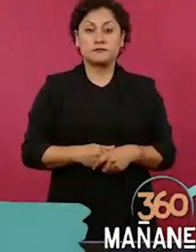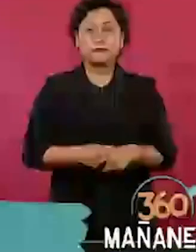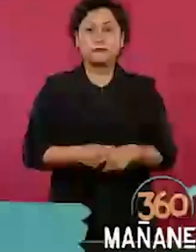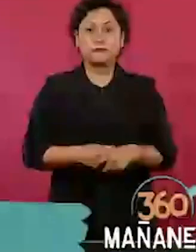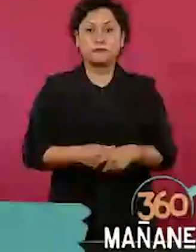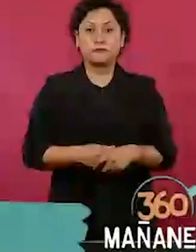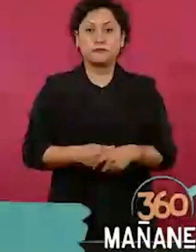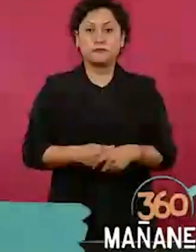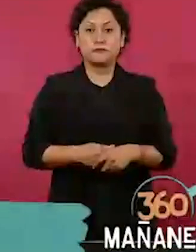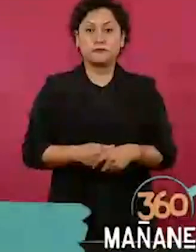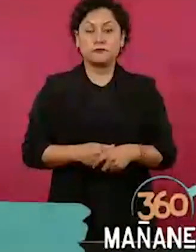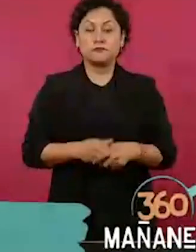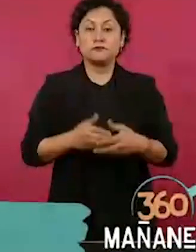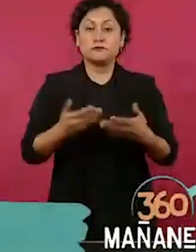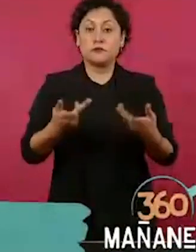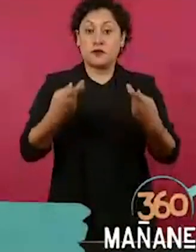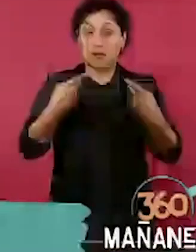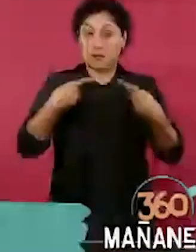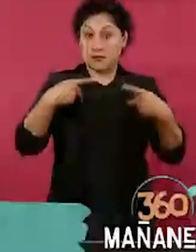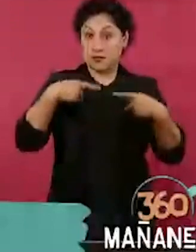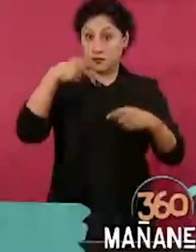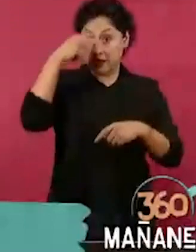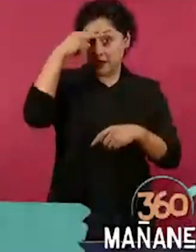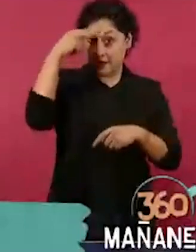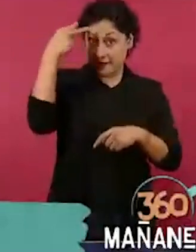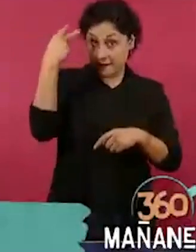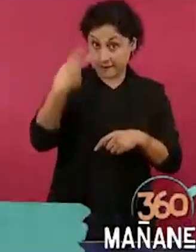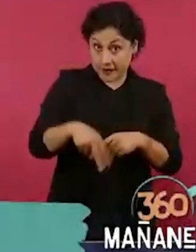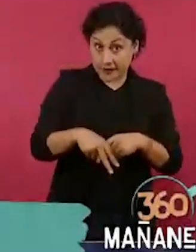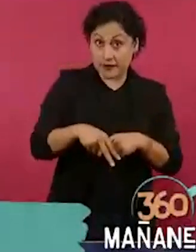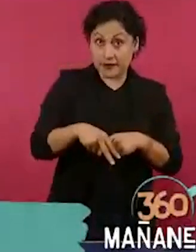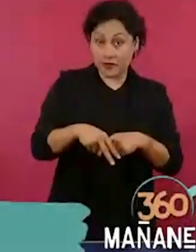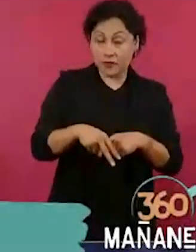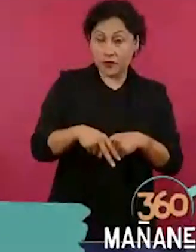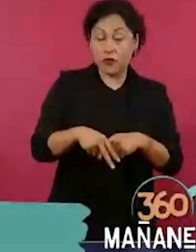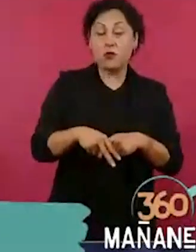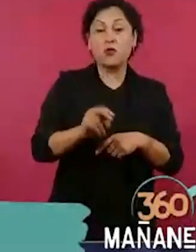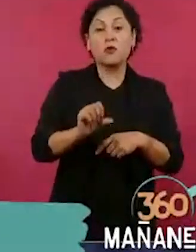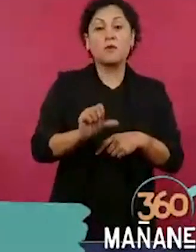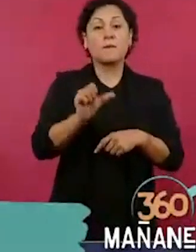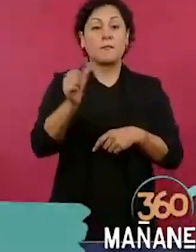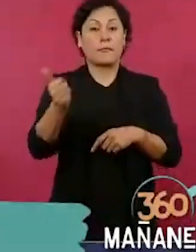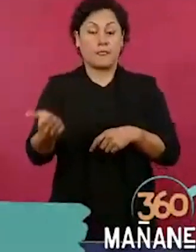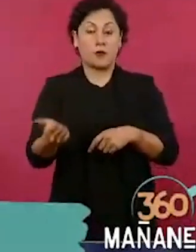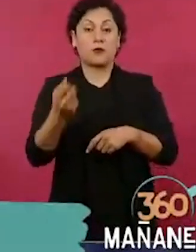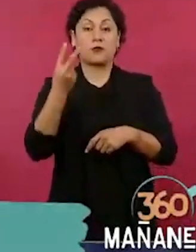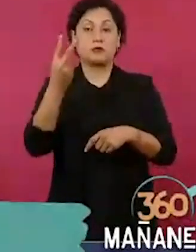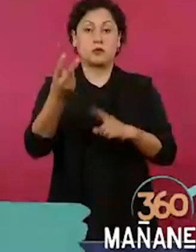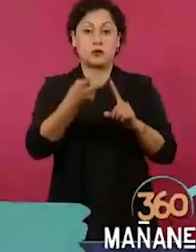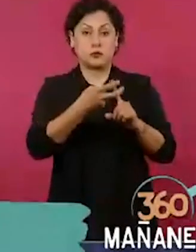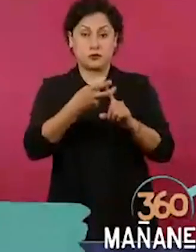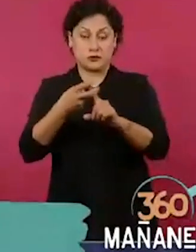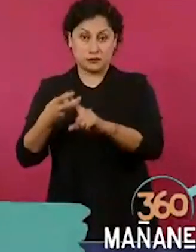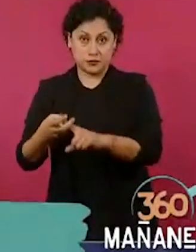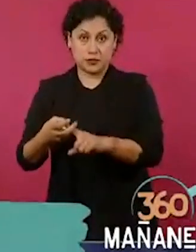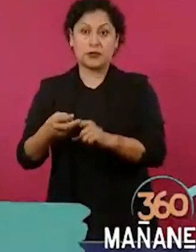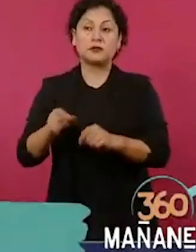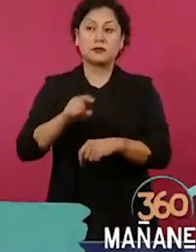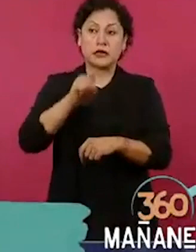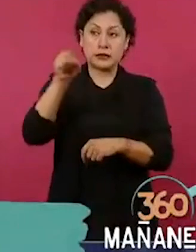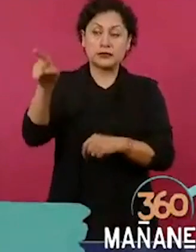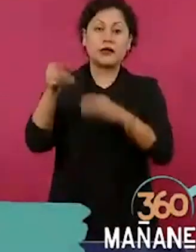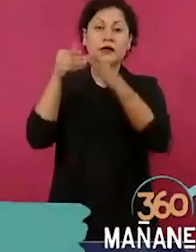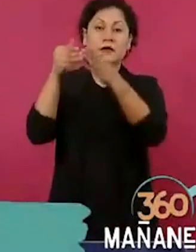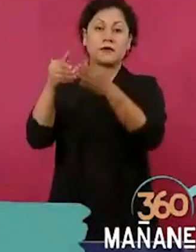ninguna persona de México. Tenemos dos en un barco, también secuestrados. Tenemos comunicación con ellos.